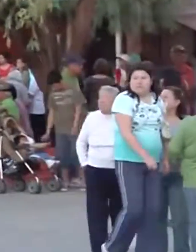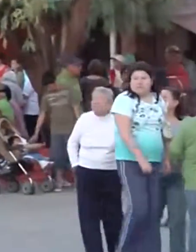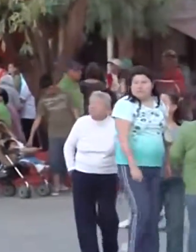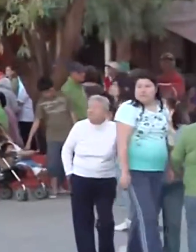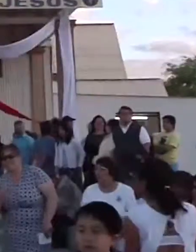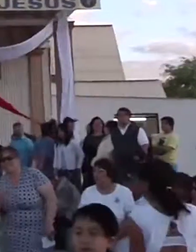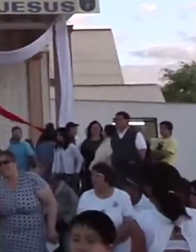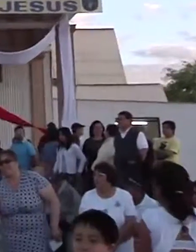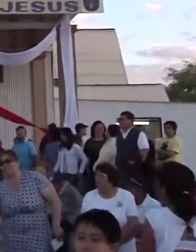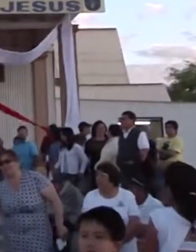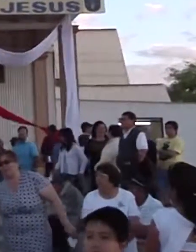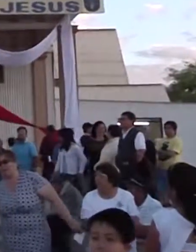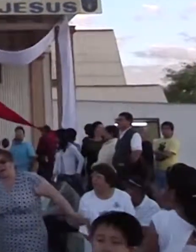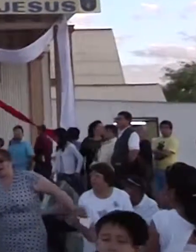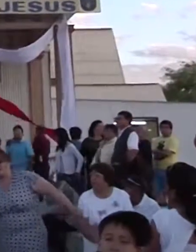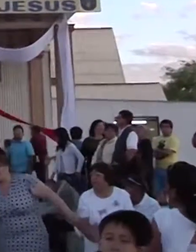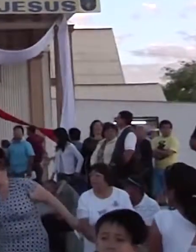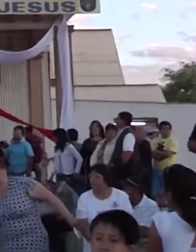Gracias.